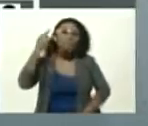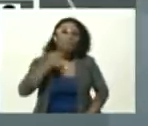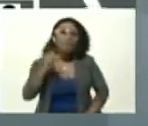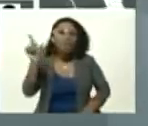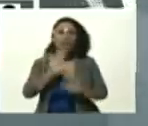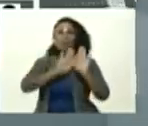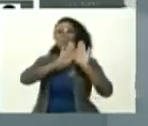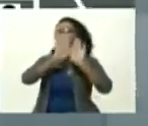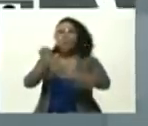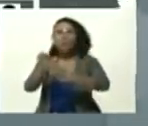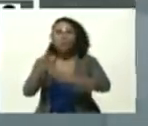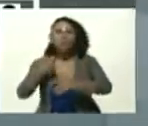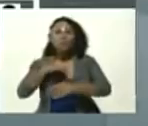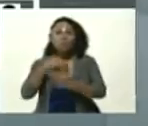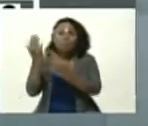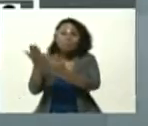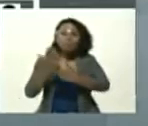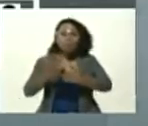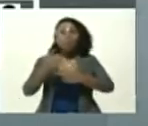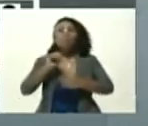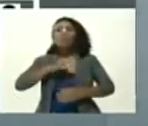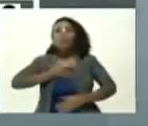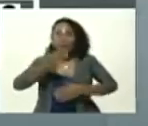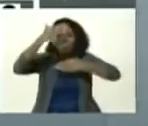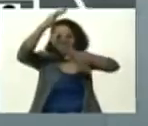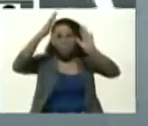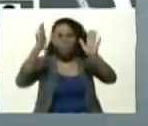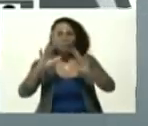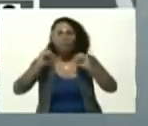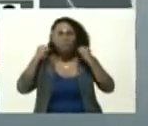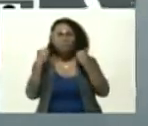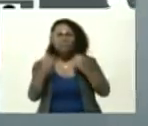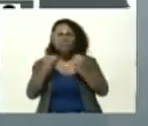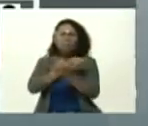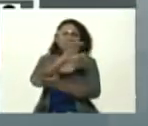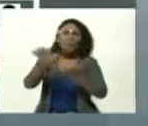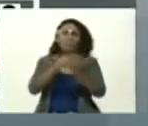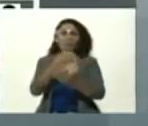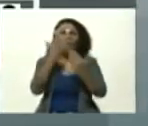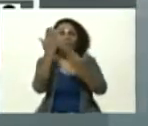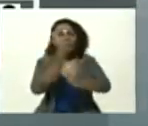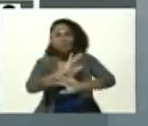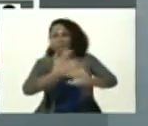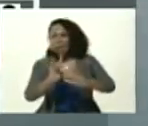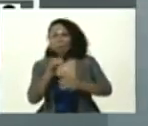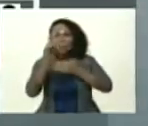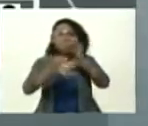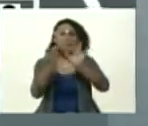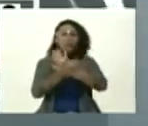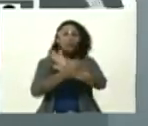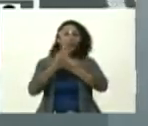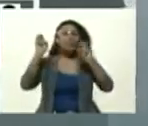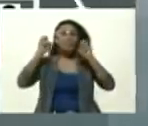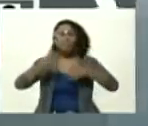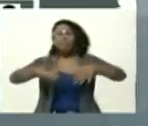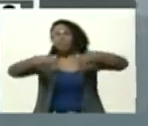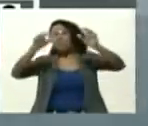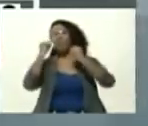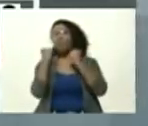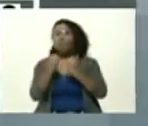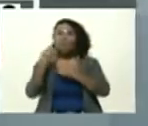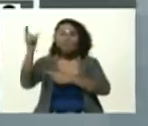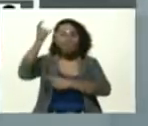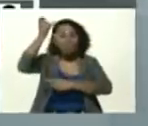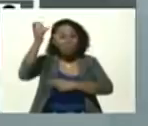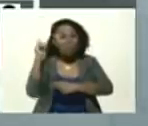apoyo que estamos recibiendo para poder atender esta fuerte contingencia. Ya usted lo ha explicado, una crecida muy fuerte, para que tengamos una idea, la